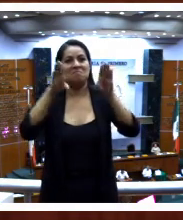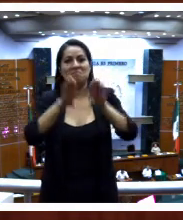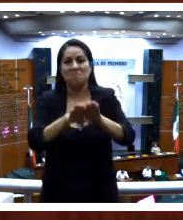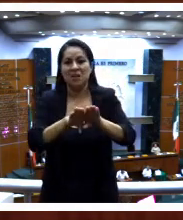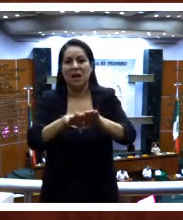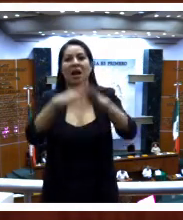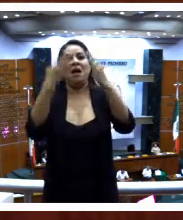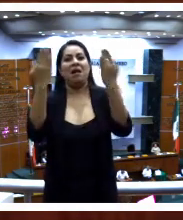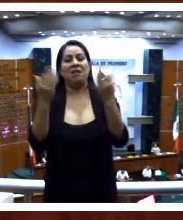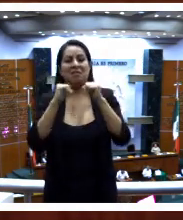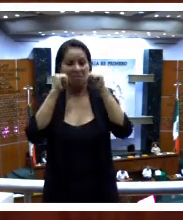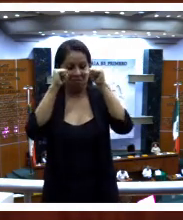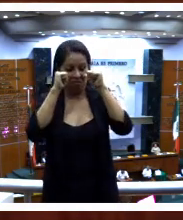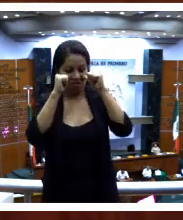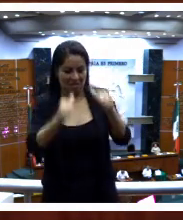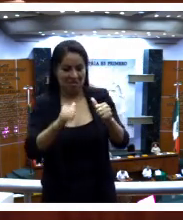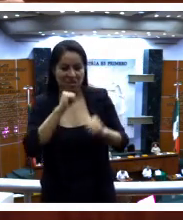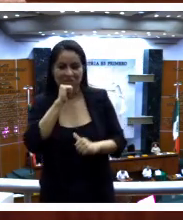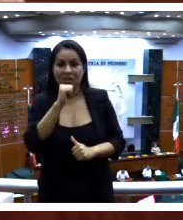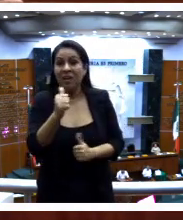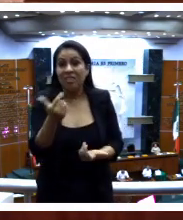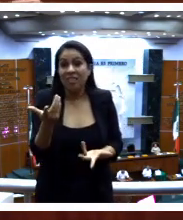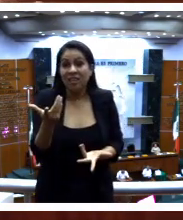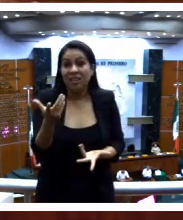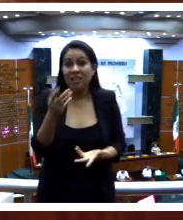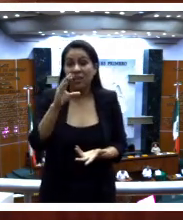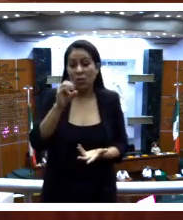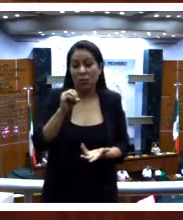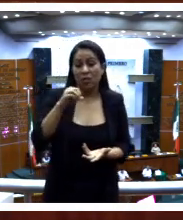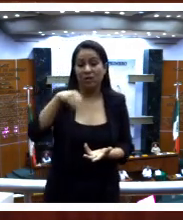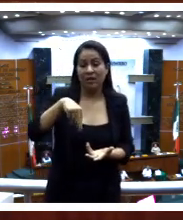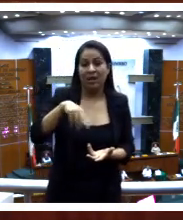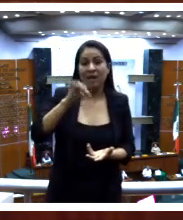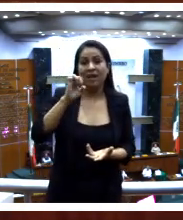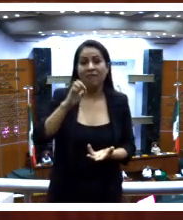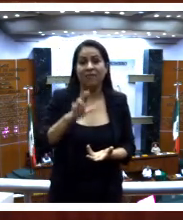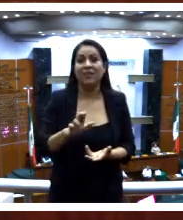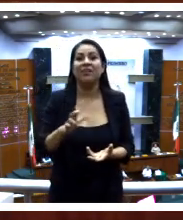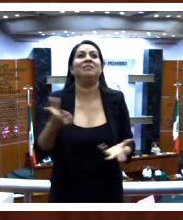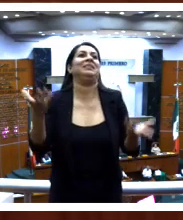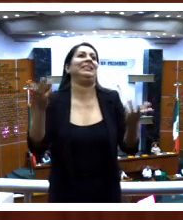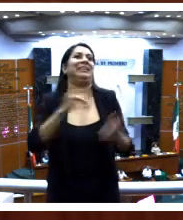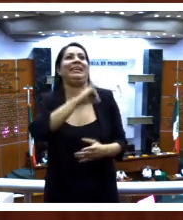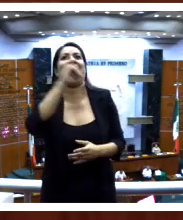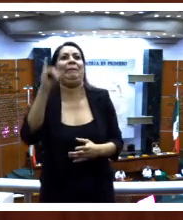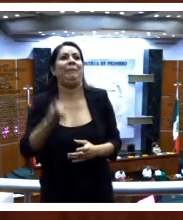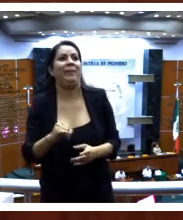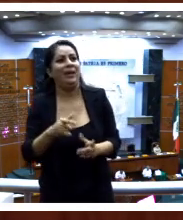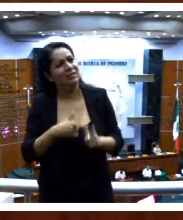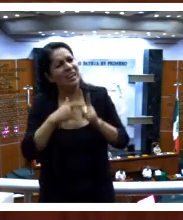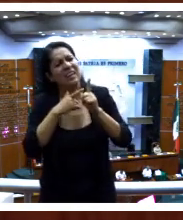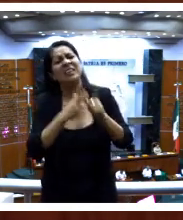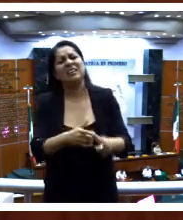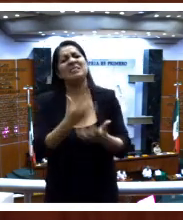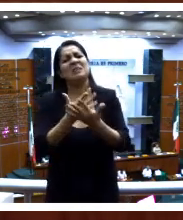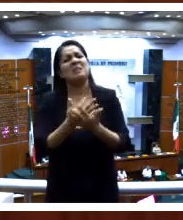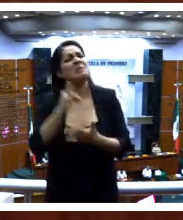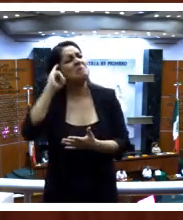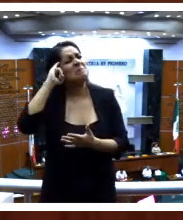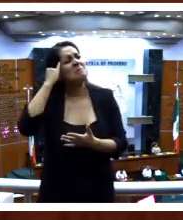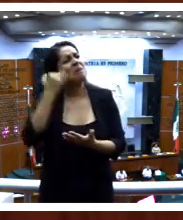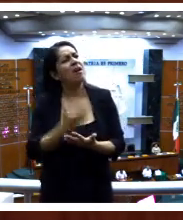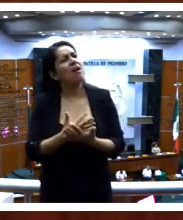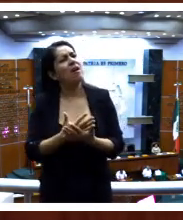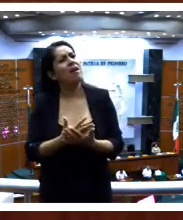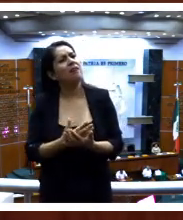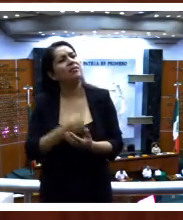están atendiendo. Y si lo va a atender el CONAFE, pues entonces ¿cuándo? ¿No? O que sigan los indígenas esperando hasta